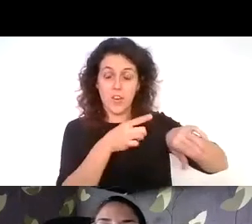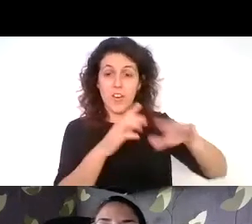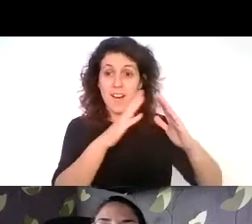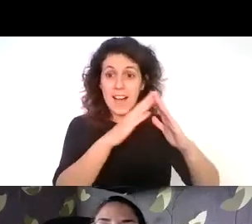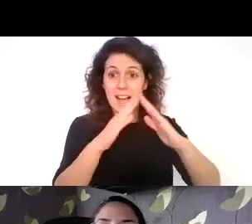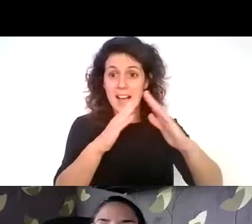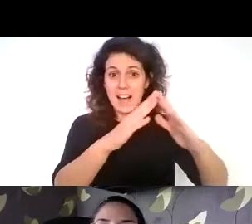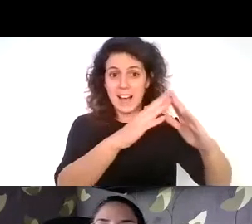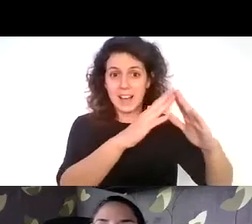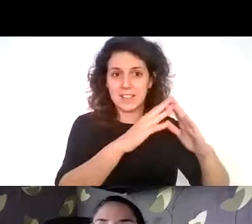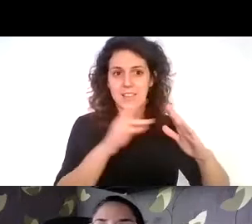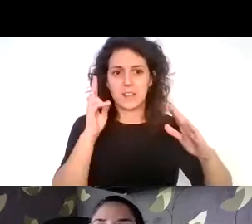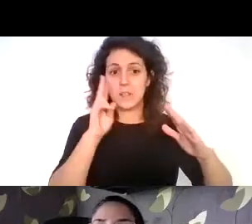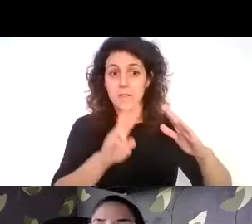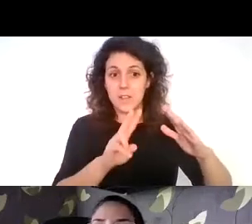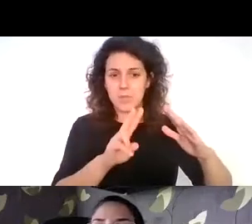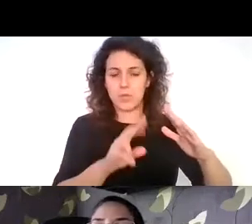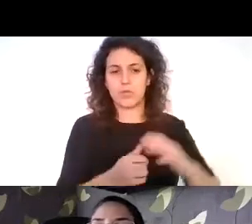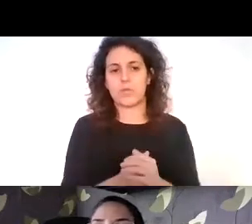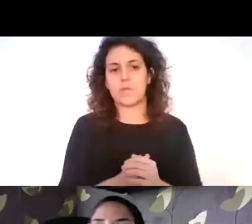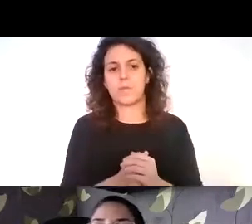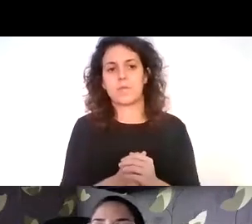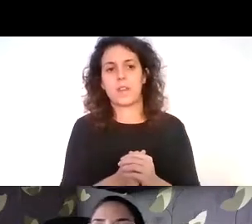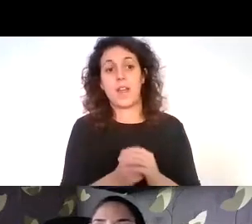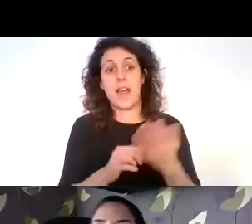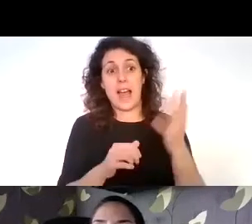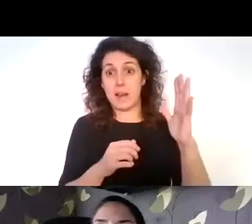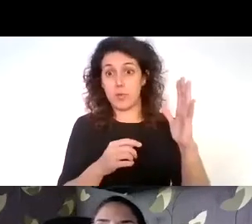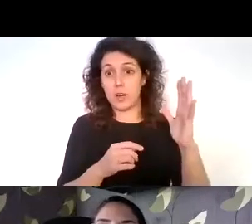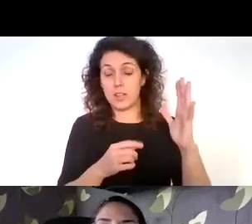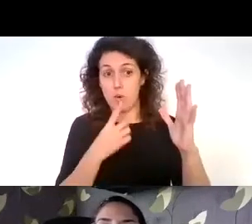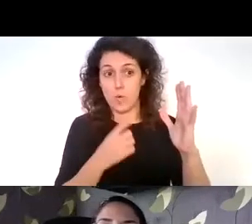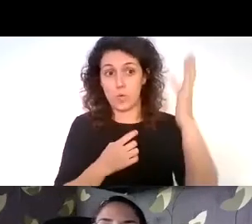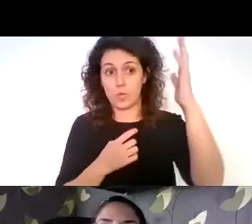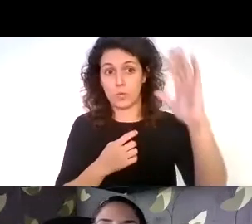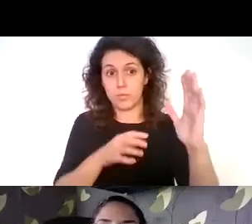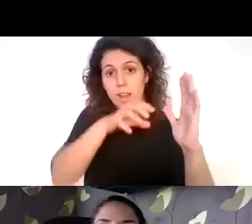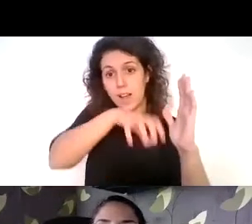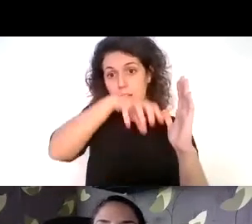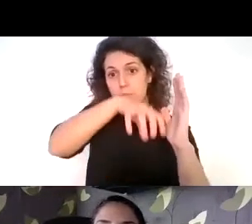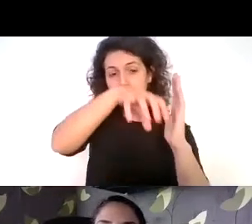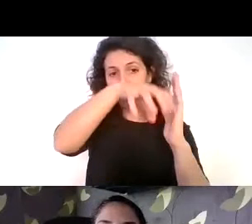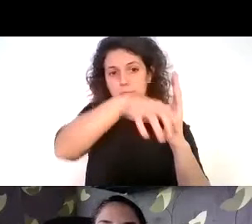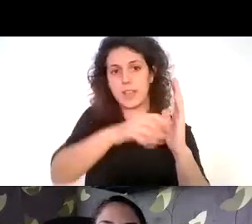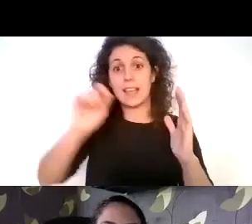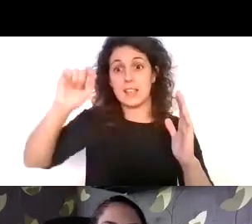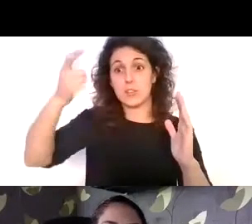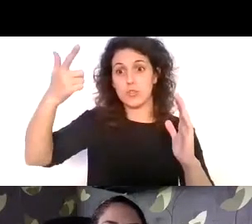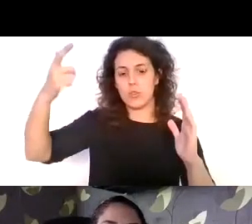lejos se alcanza a ver, entre las copas de los árboles, los techos rojos de otras propiedades. El sol baña tímidamente al